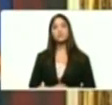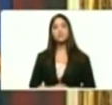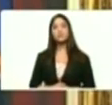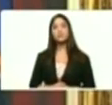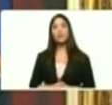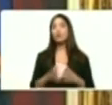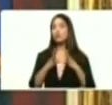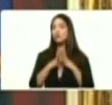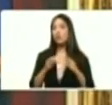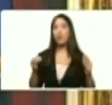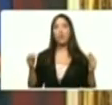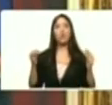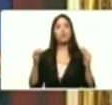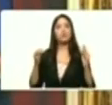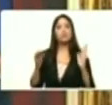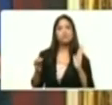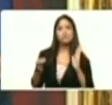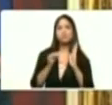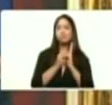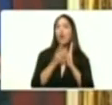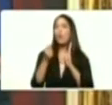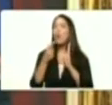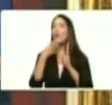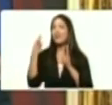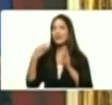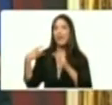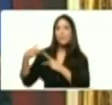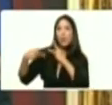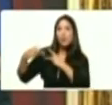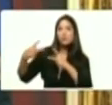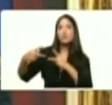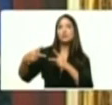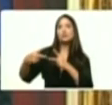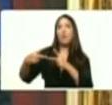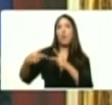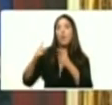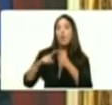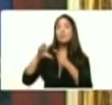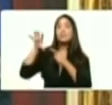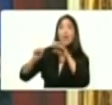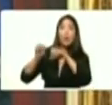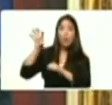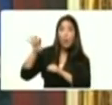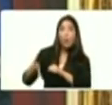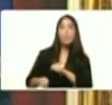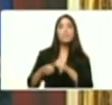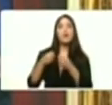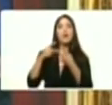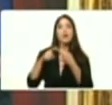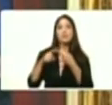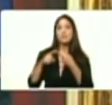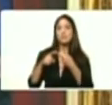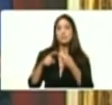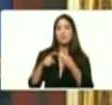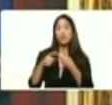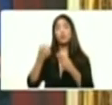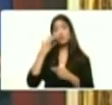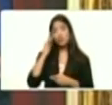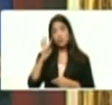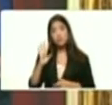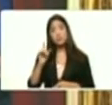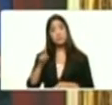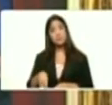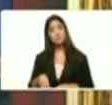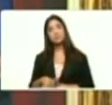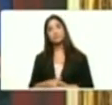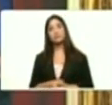todos los mecanismos, para su fijación, en base a costos reales, de producción, de importación, yo diría, inclusive,